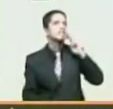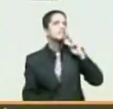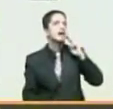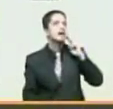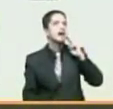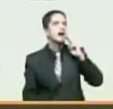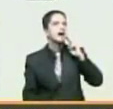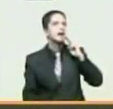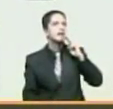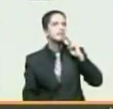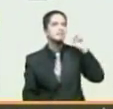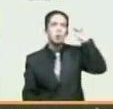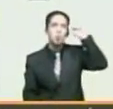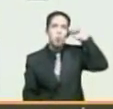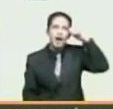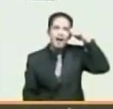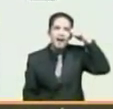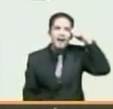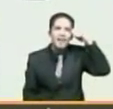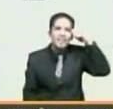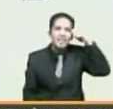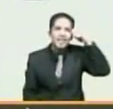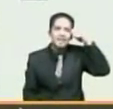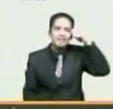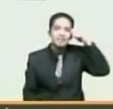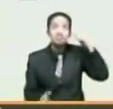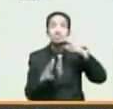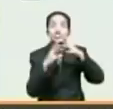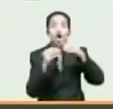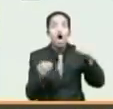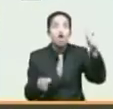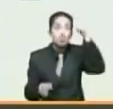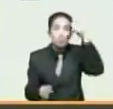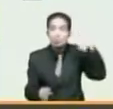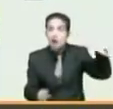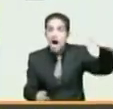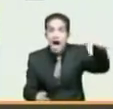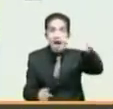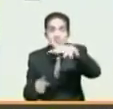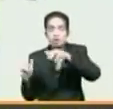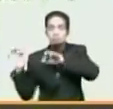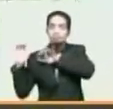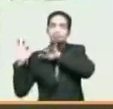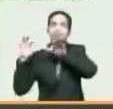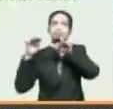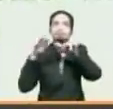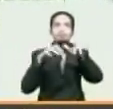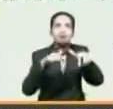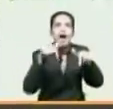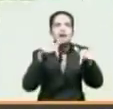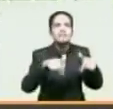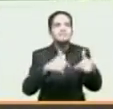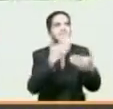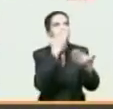No, ¿recuerdan? No nosotros los constituyentes nada más, sino el pueblo. Nos paramos aquí frente a Bolívar. Y de